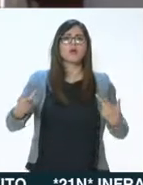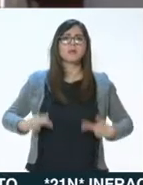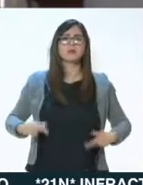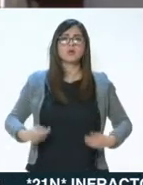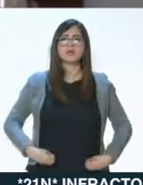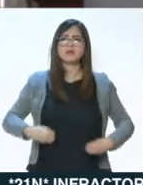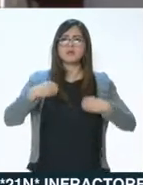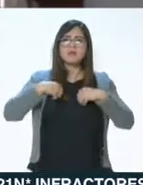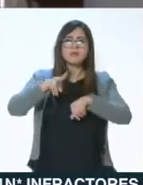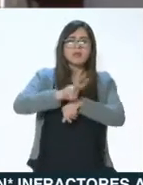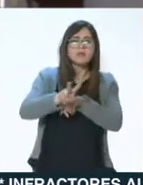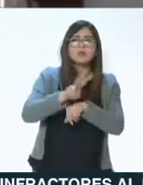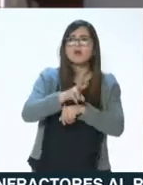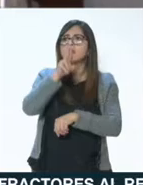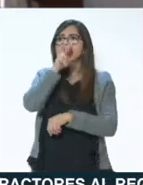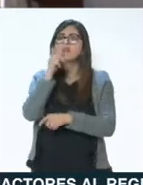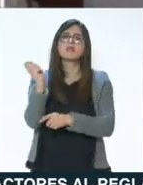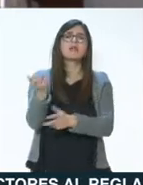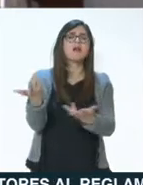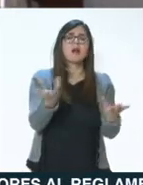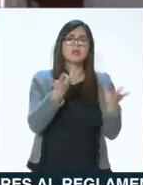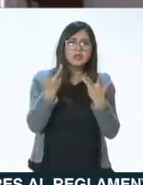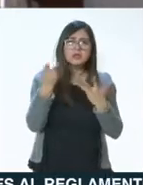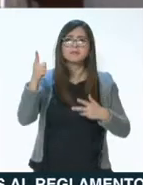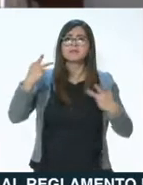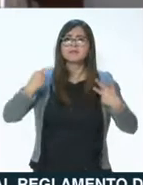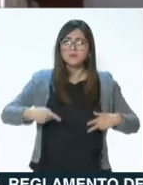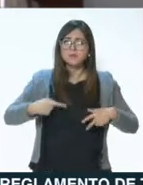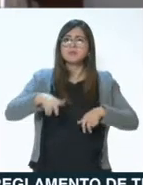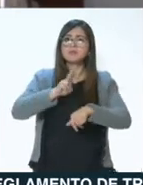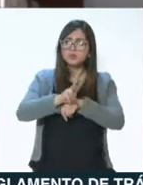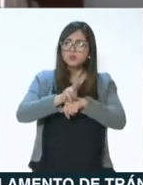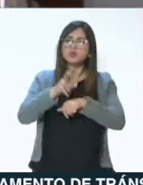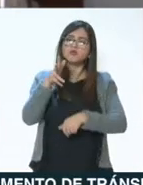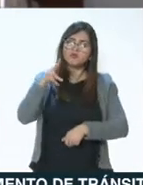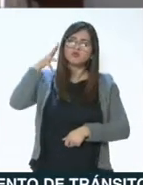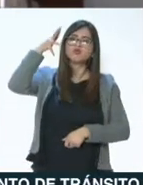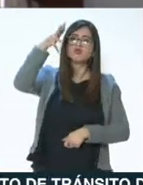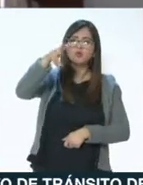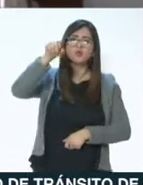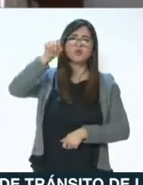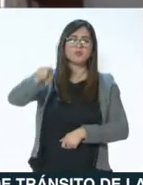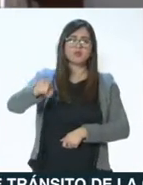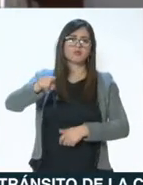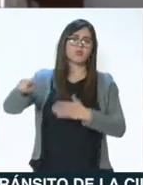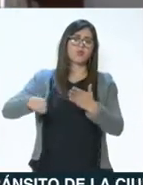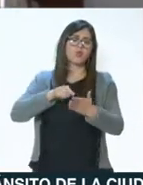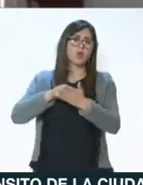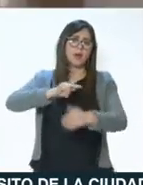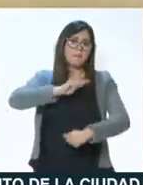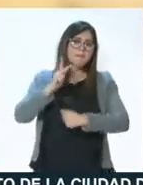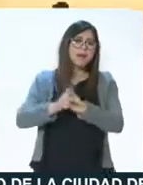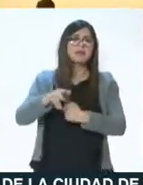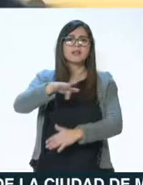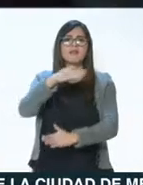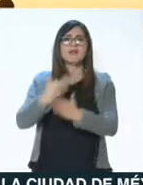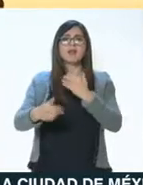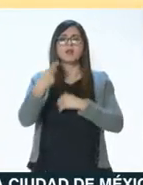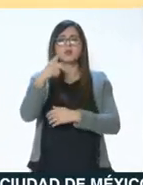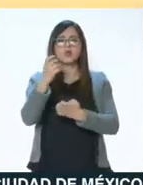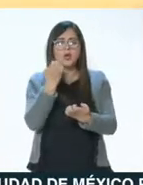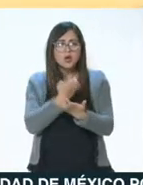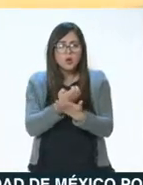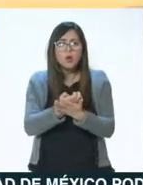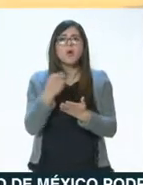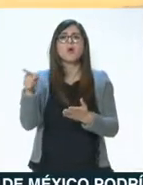los venezolanos o parte de los venezolanos, si se quiere, sí está afectando, digamos, la región. Está afectando en términos económicos, desde luego